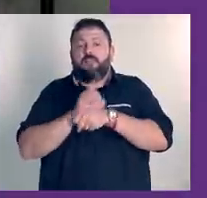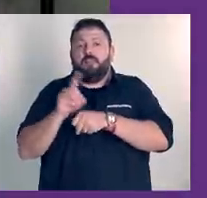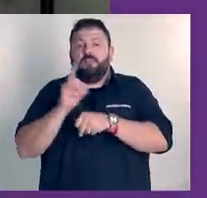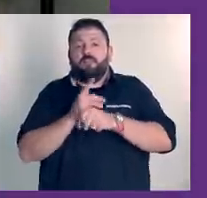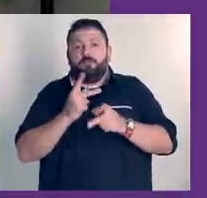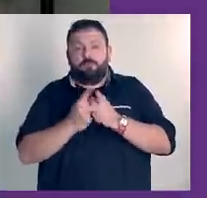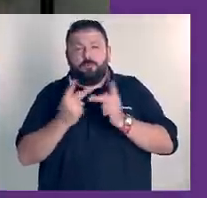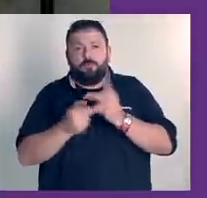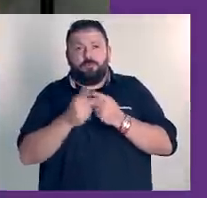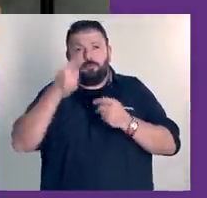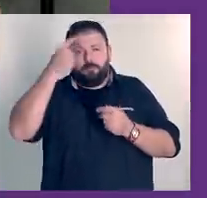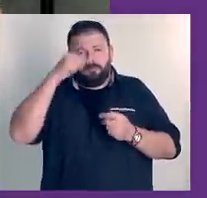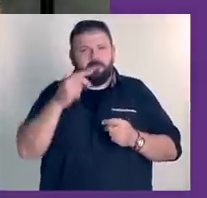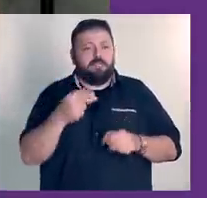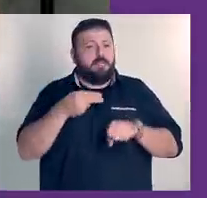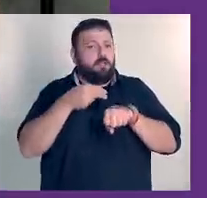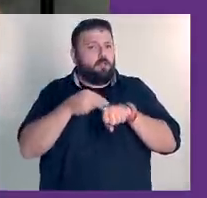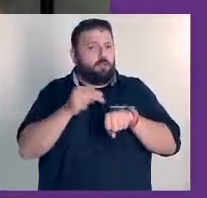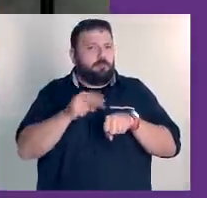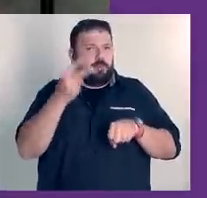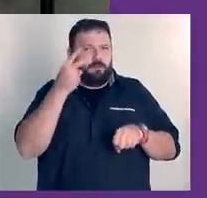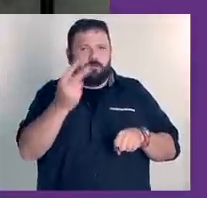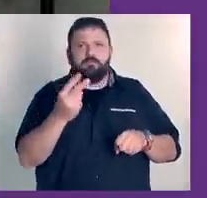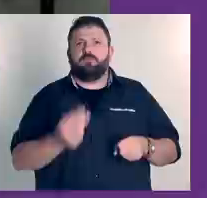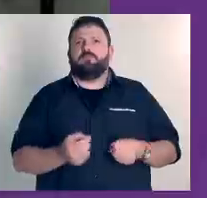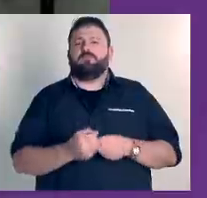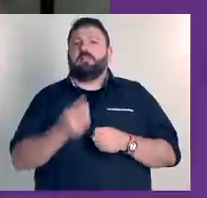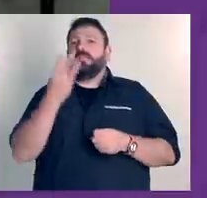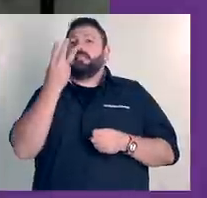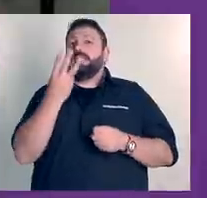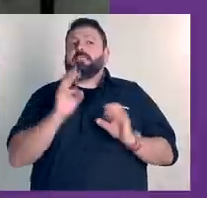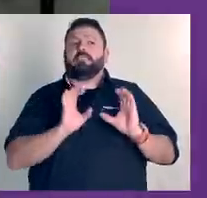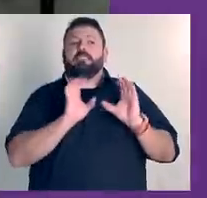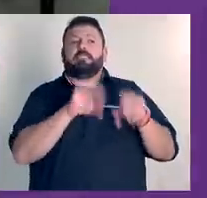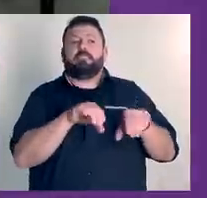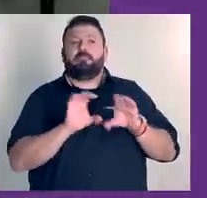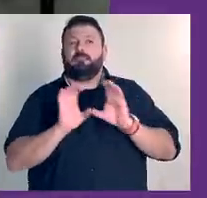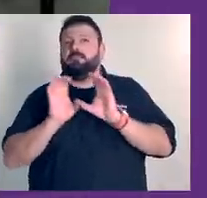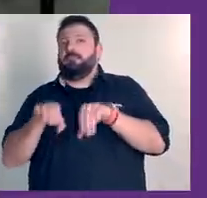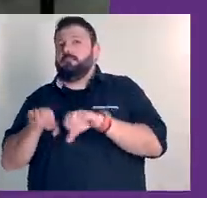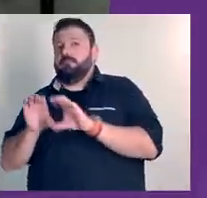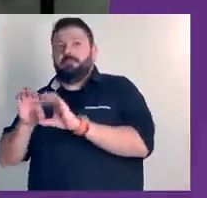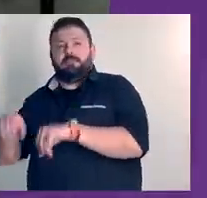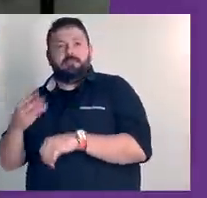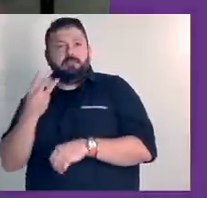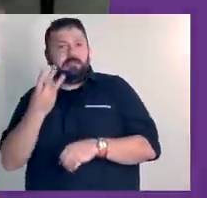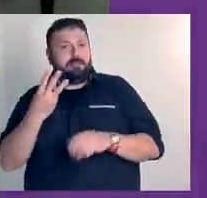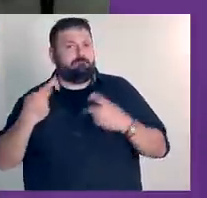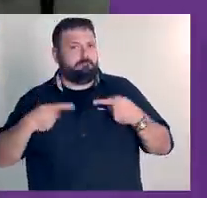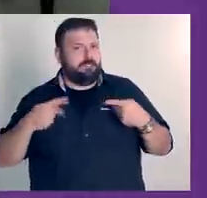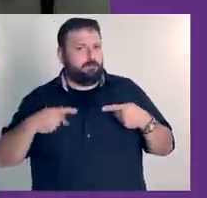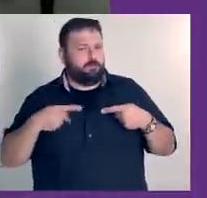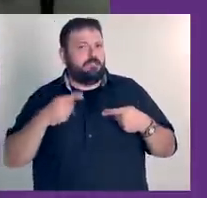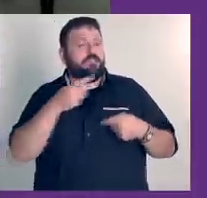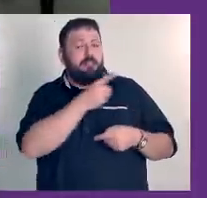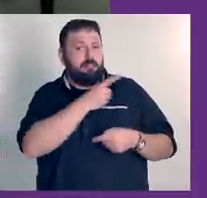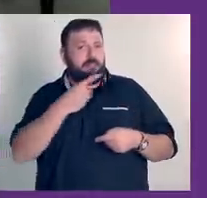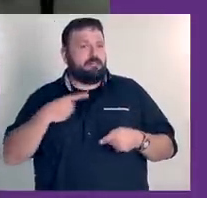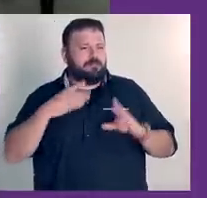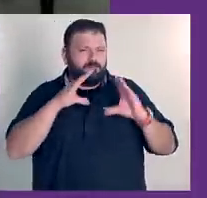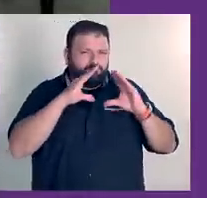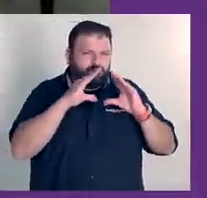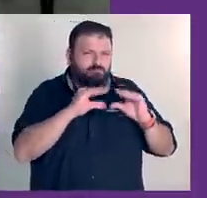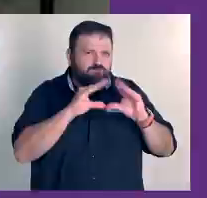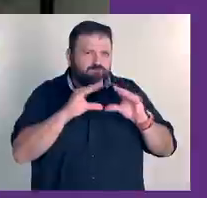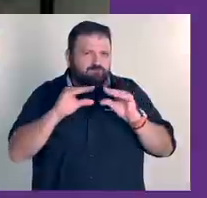básicas. Punto número 2, 3 inscritos. Obviamente estos 3 inscritos hay que enseñarles todo lo que